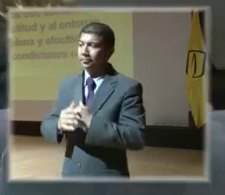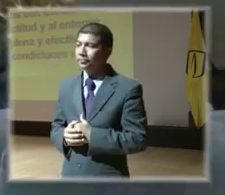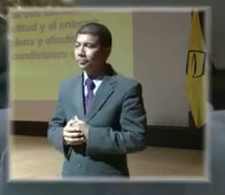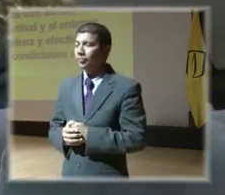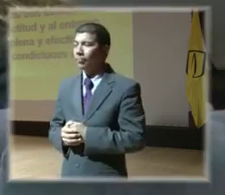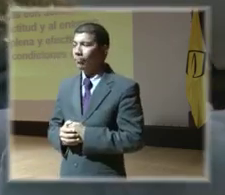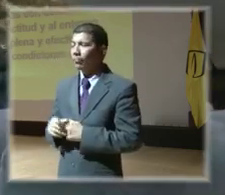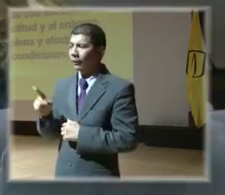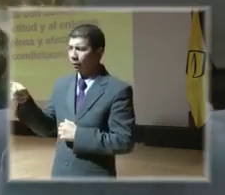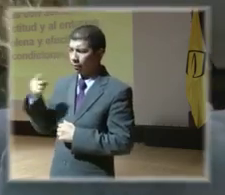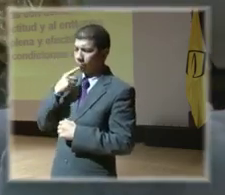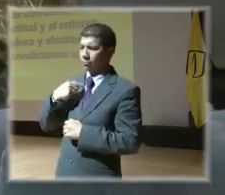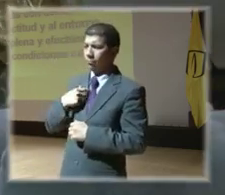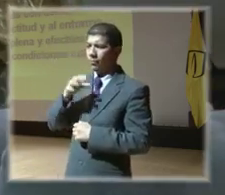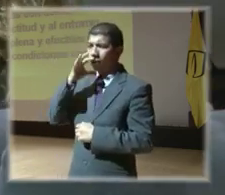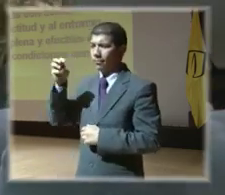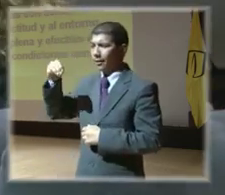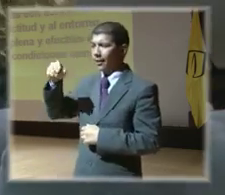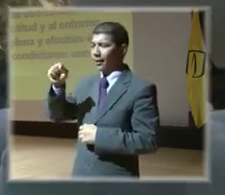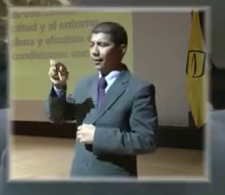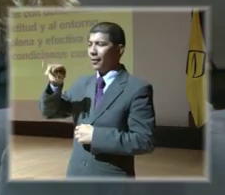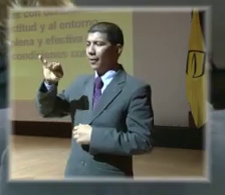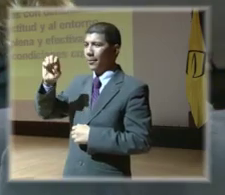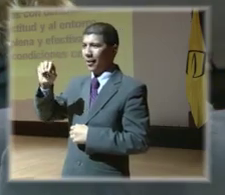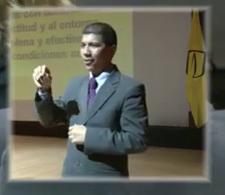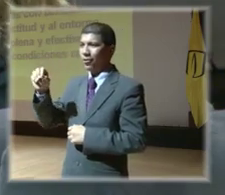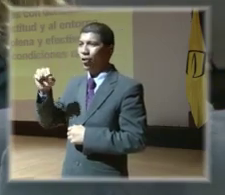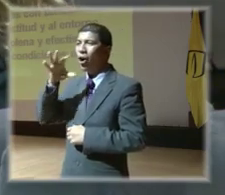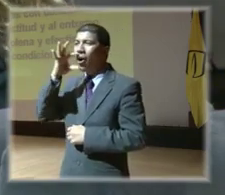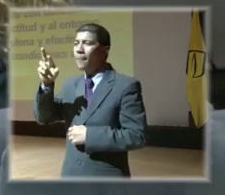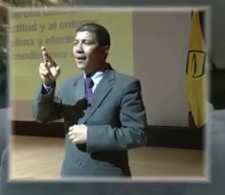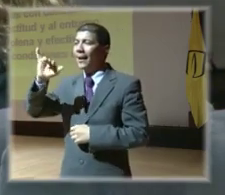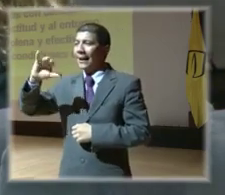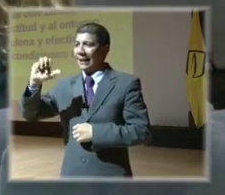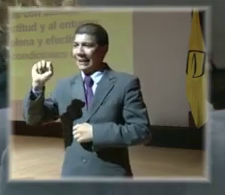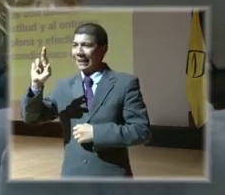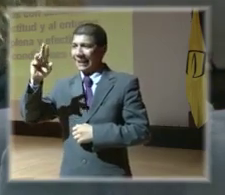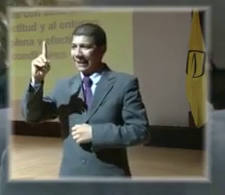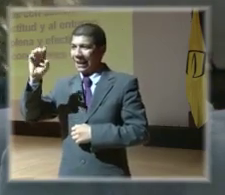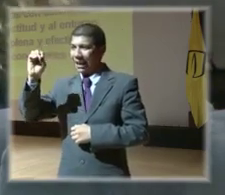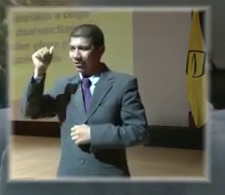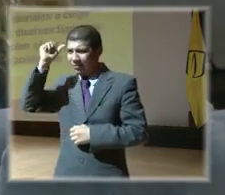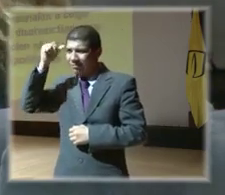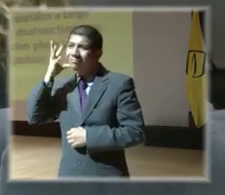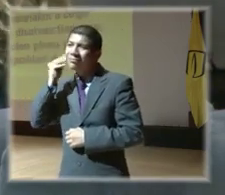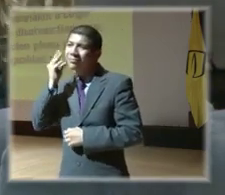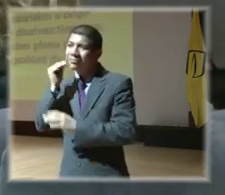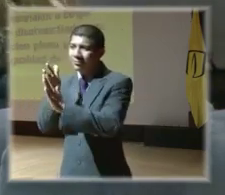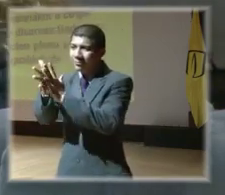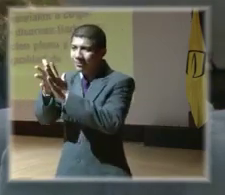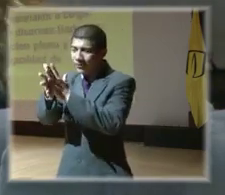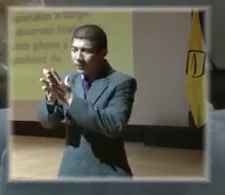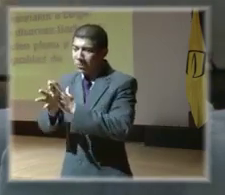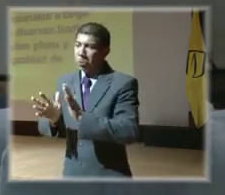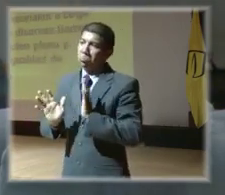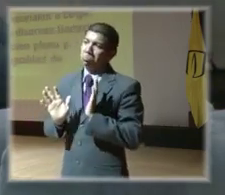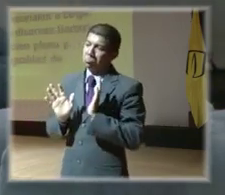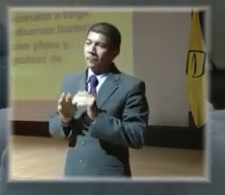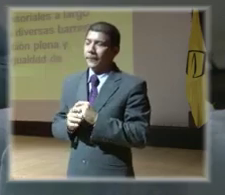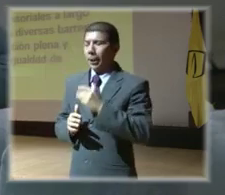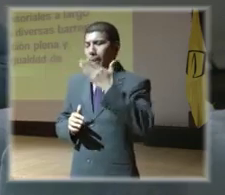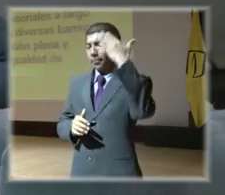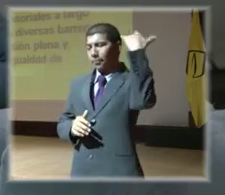que lo que dijo Mario, el caso que contó Mario, tiene, si bien en realidad desde